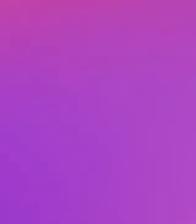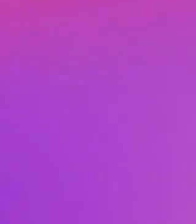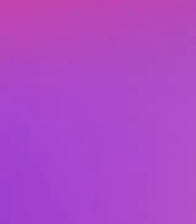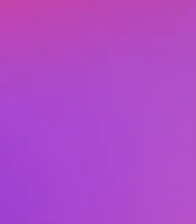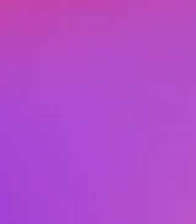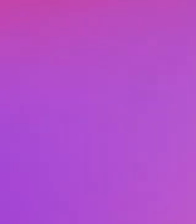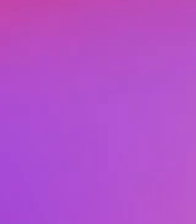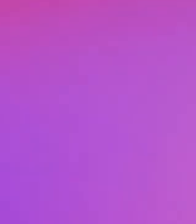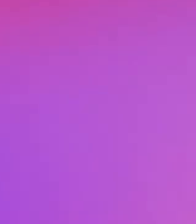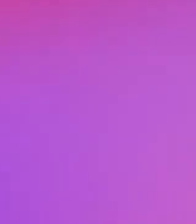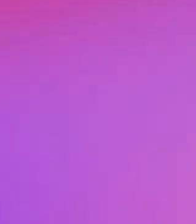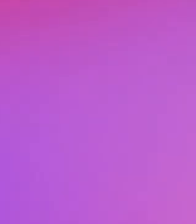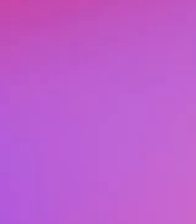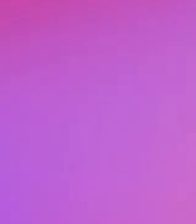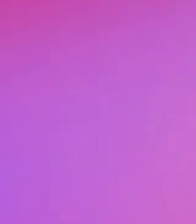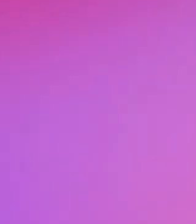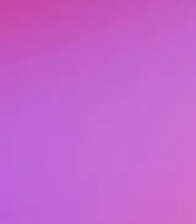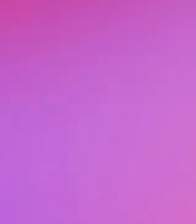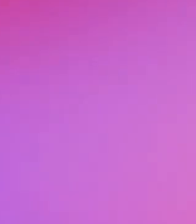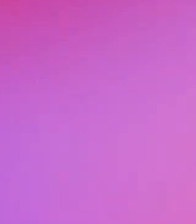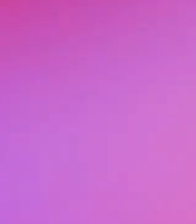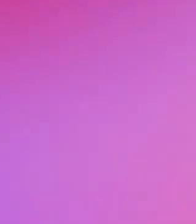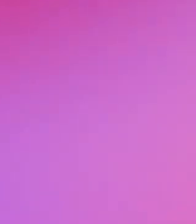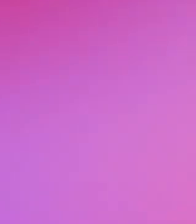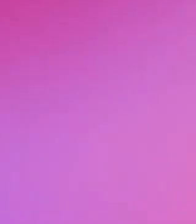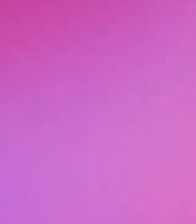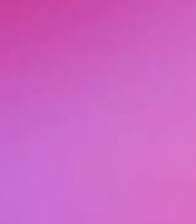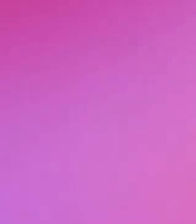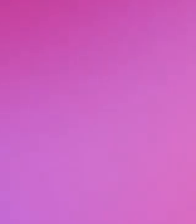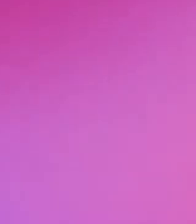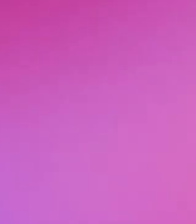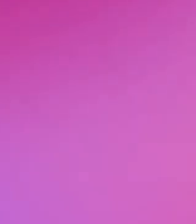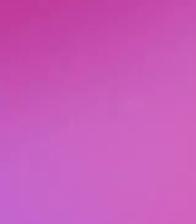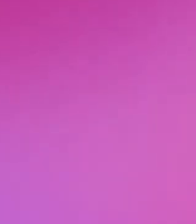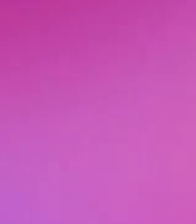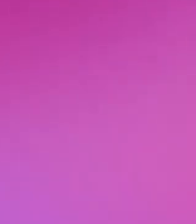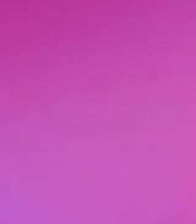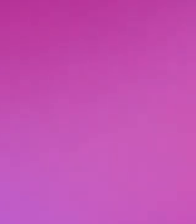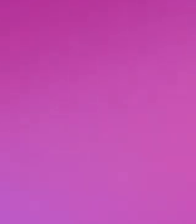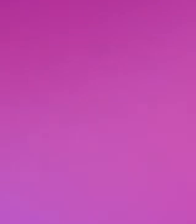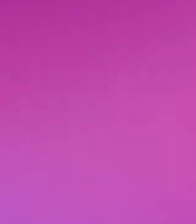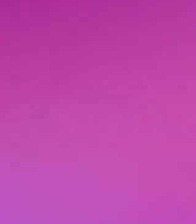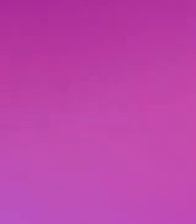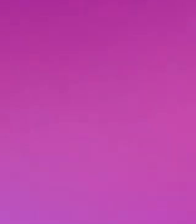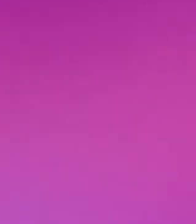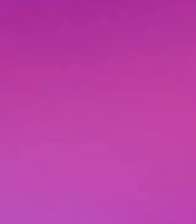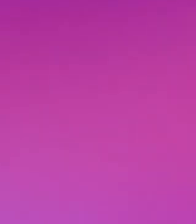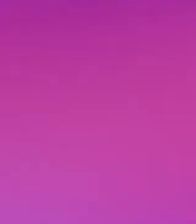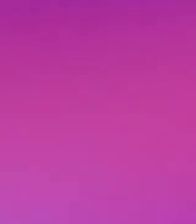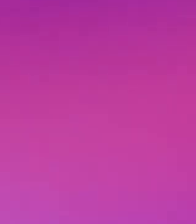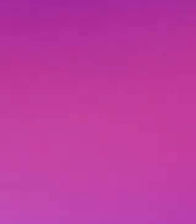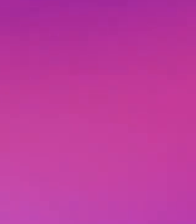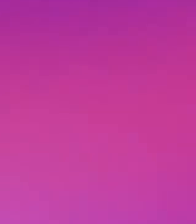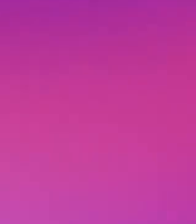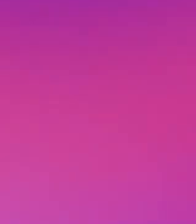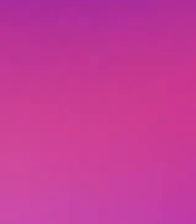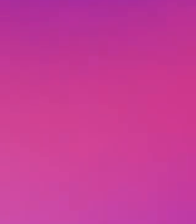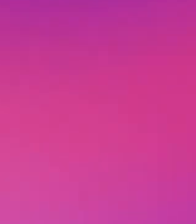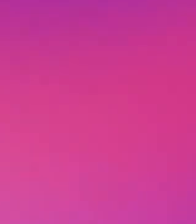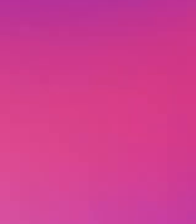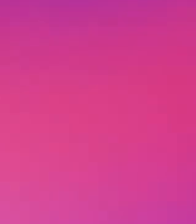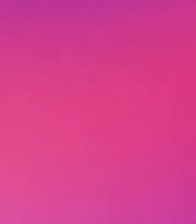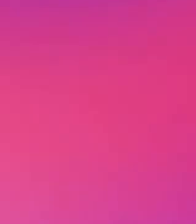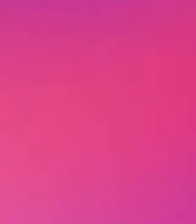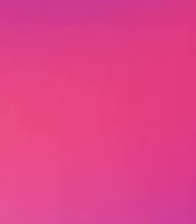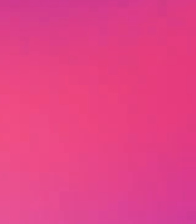Si tienes dudas o necesitas ayuda, llama al Centro de Apoyo Pedagógico a Distancia. El número de teléfono para secundaria